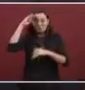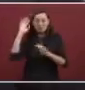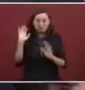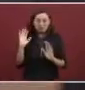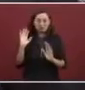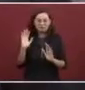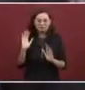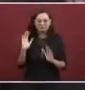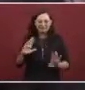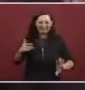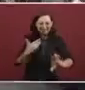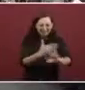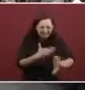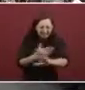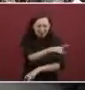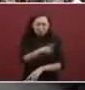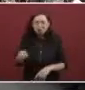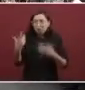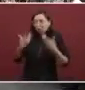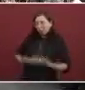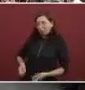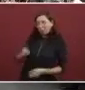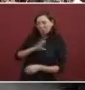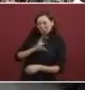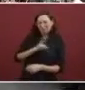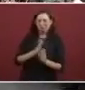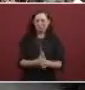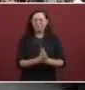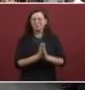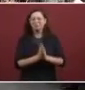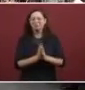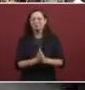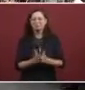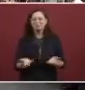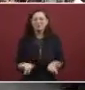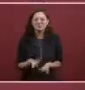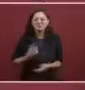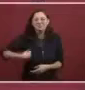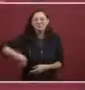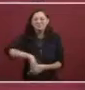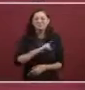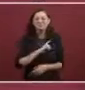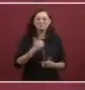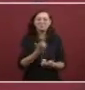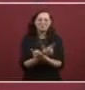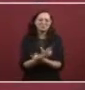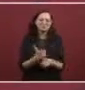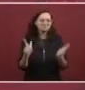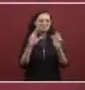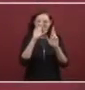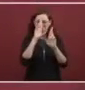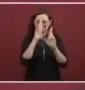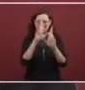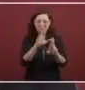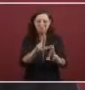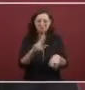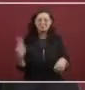propósito. ¿Qué vamos a intimidar? O sea, nosotros somos respetuosos de la libertad. ¿Qué